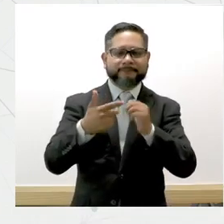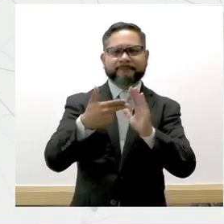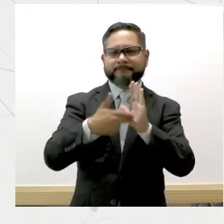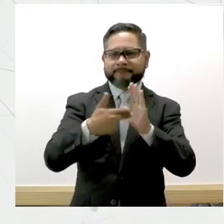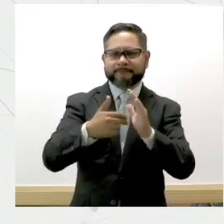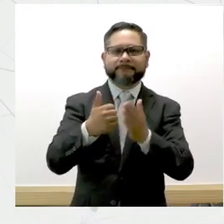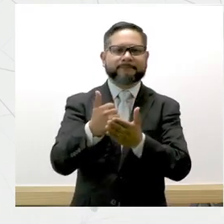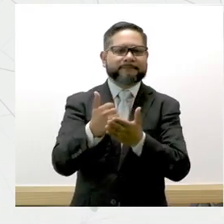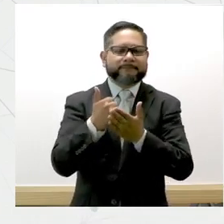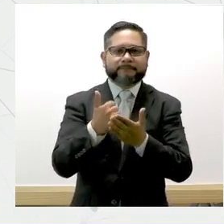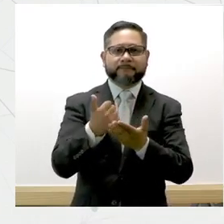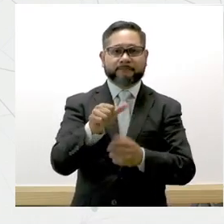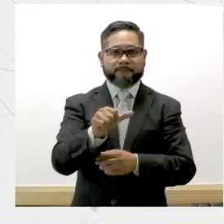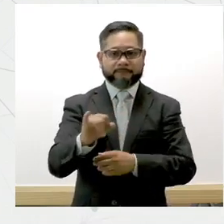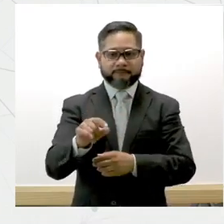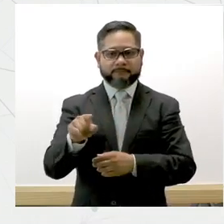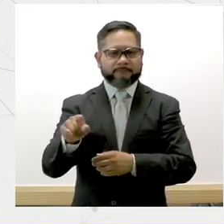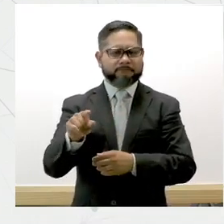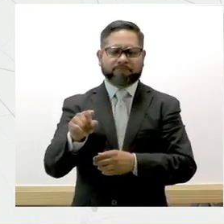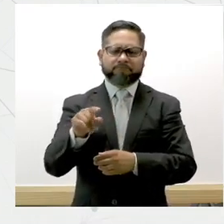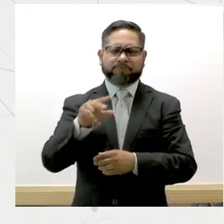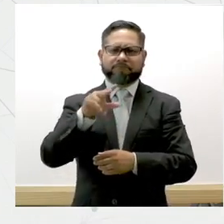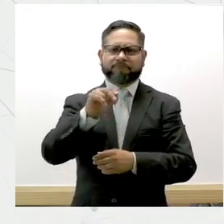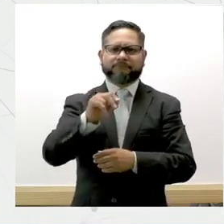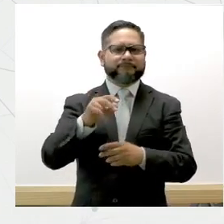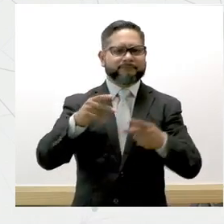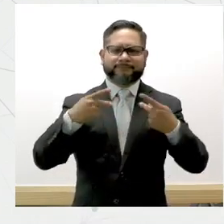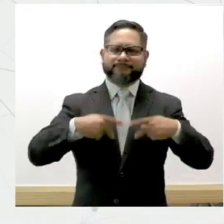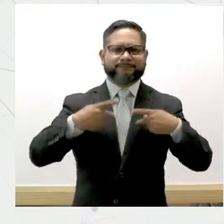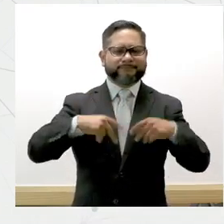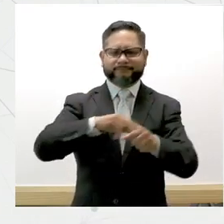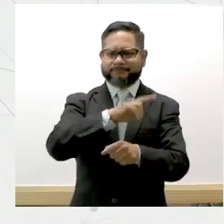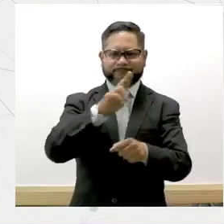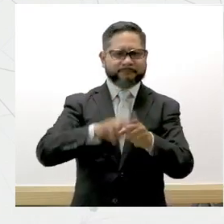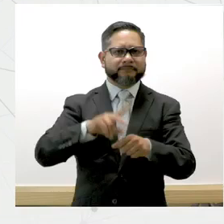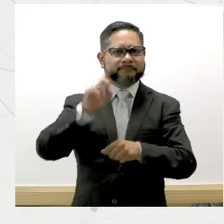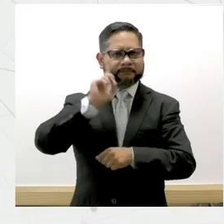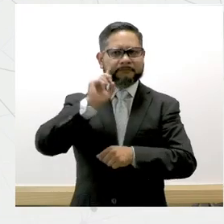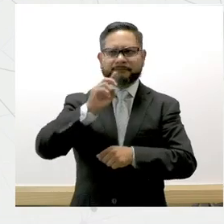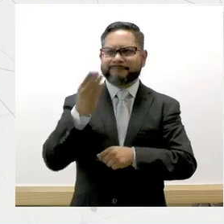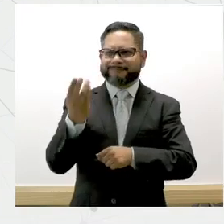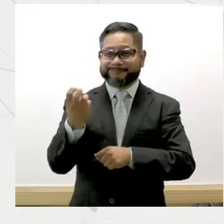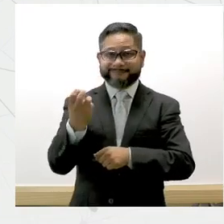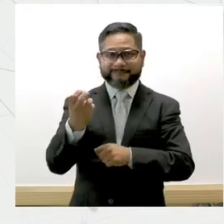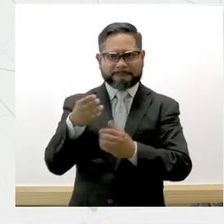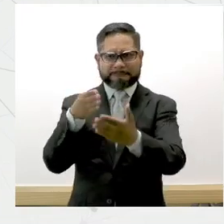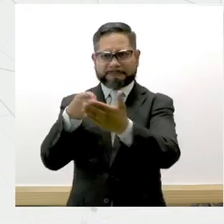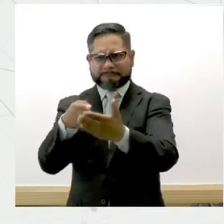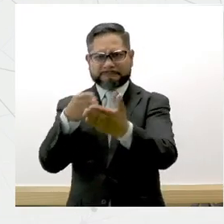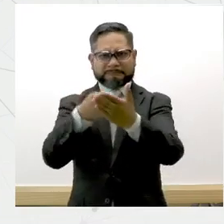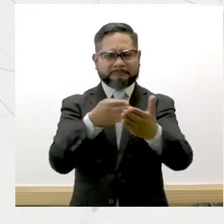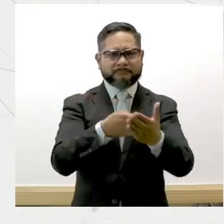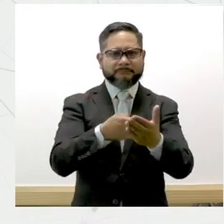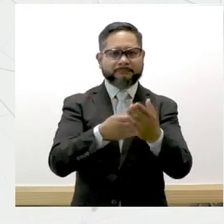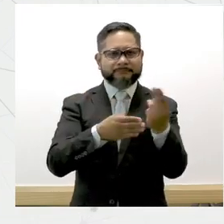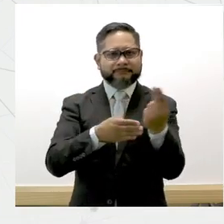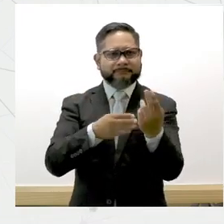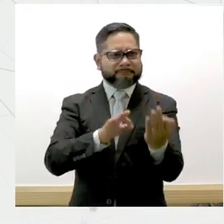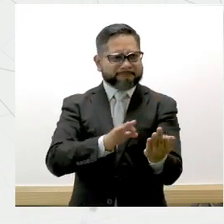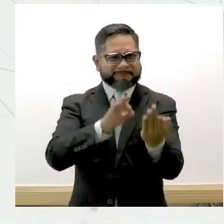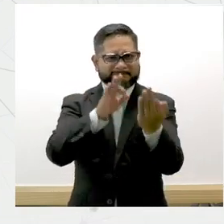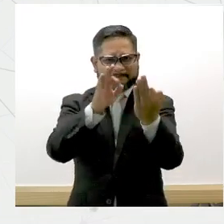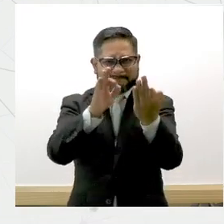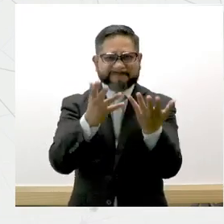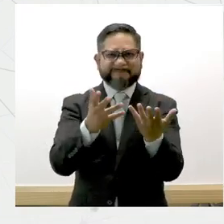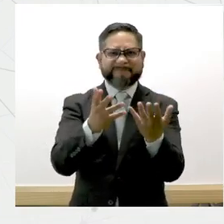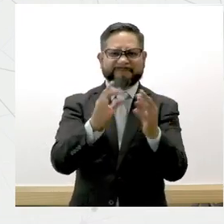vista de la inteligencia artificial, sino como ciudadana y como mujer espero y deseo que estos desafíos seamos capaces de enfrentarlos, ¿no?, de una forma solvente